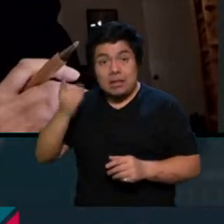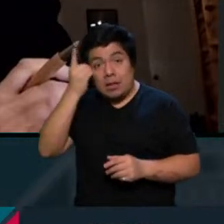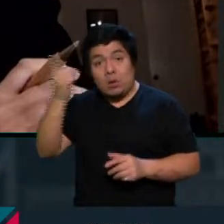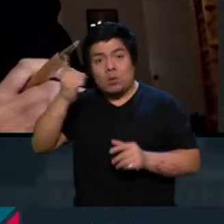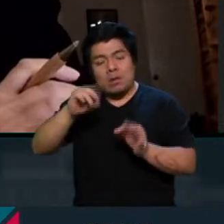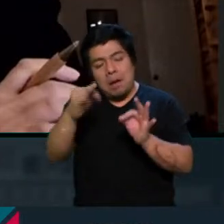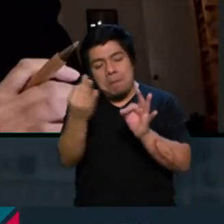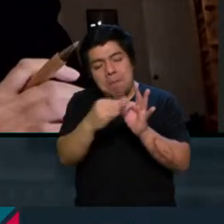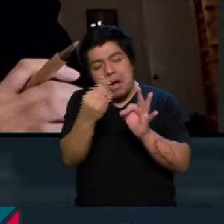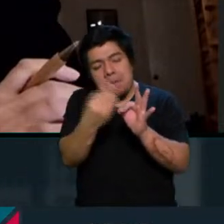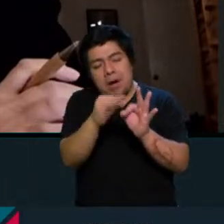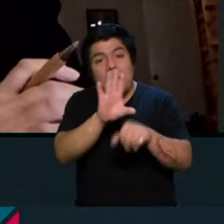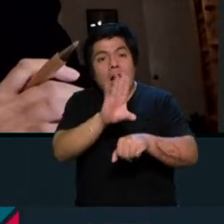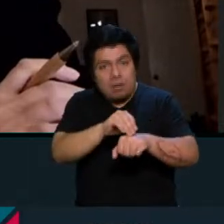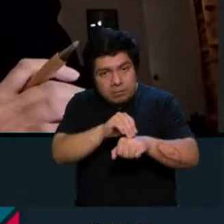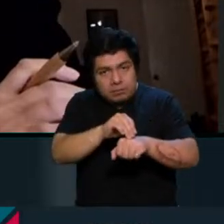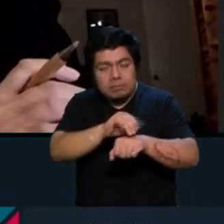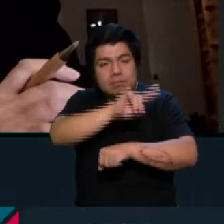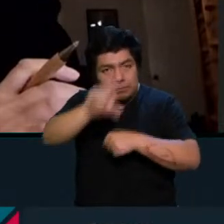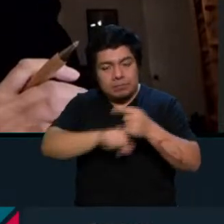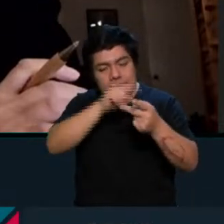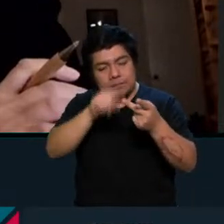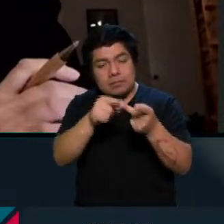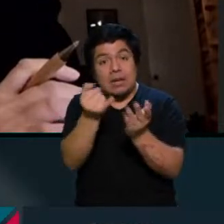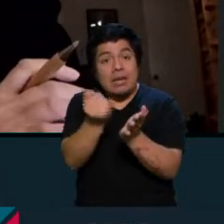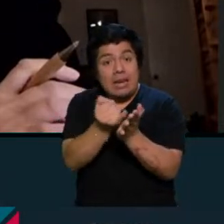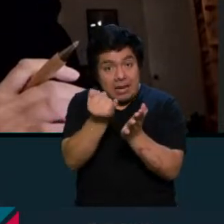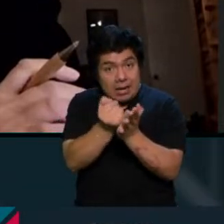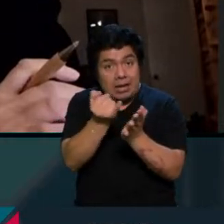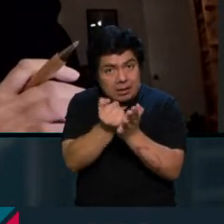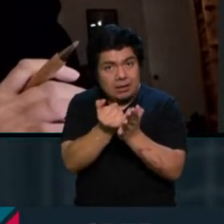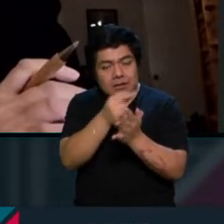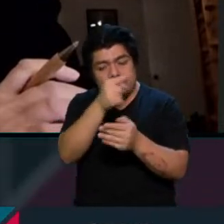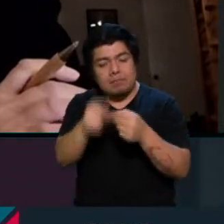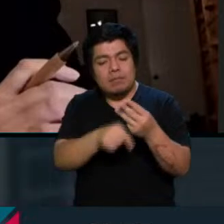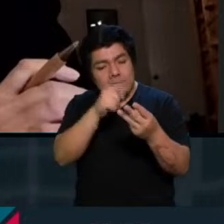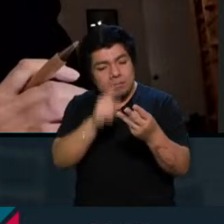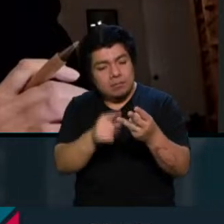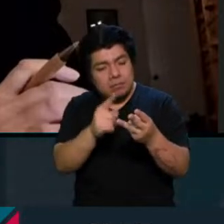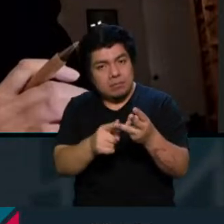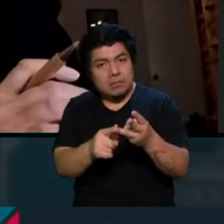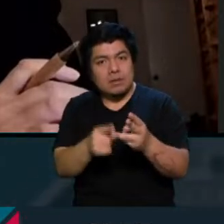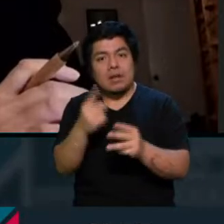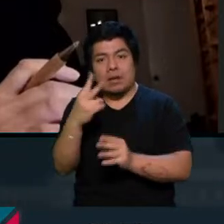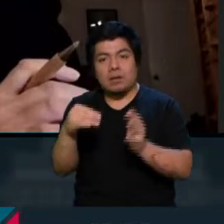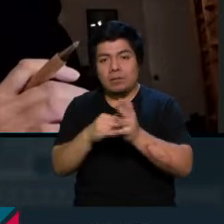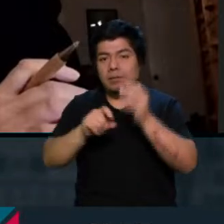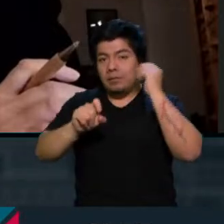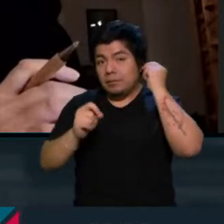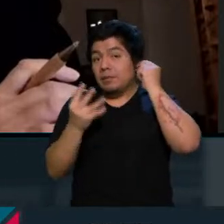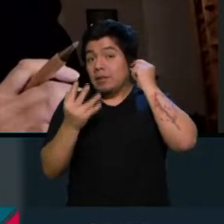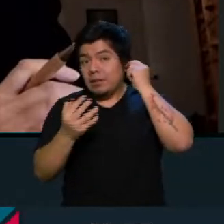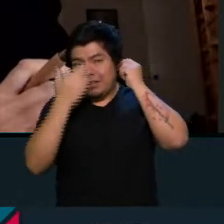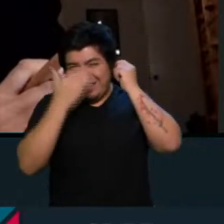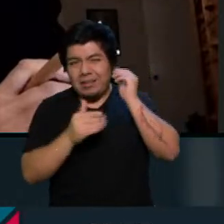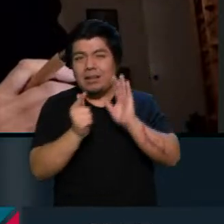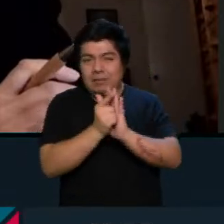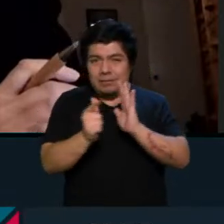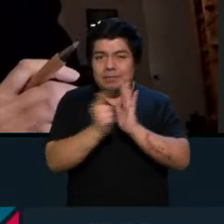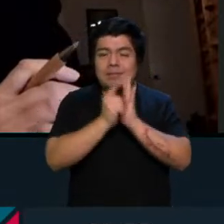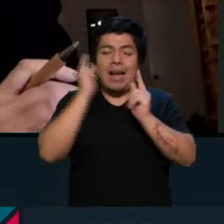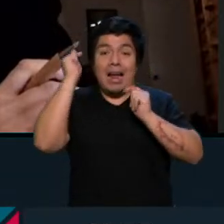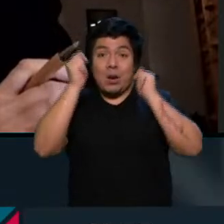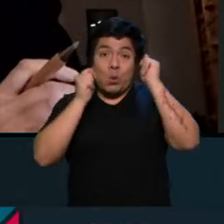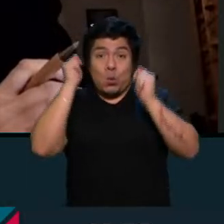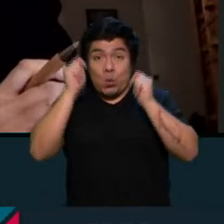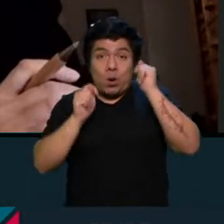anfitriones cumplan con permisos, después también el impuesto sobre el hospedaje y aún todavía en el 2024 que fue lo de la ley del turismo de la